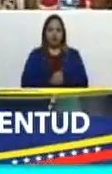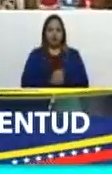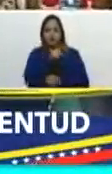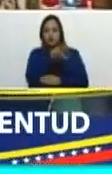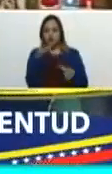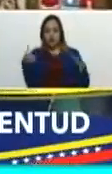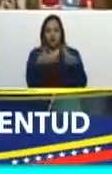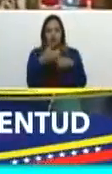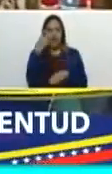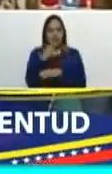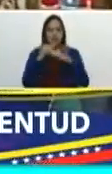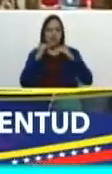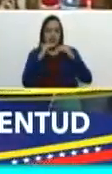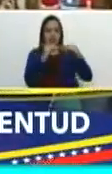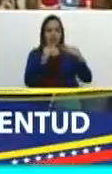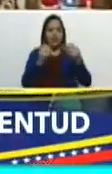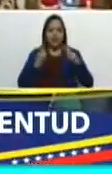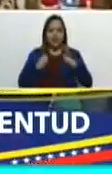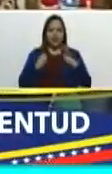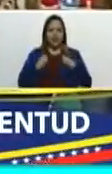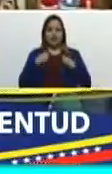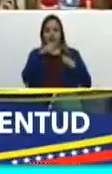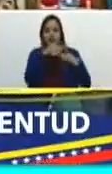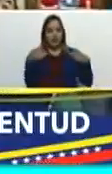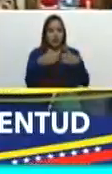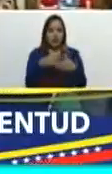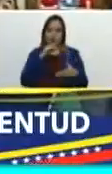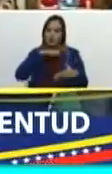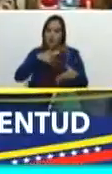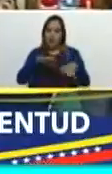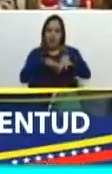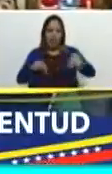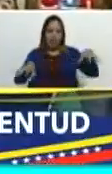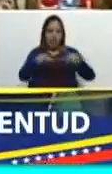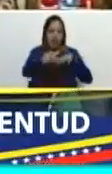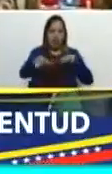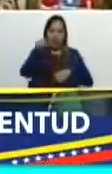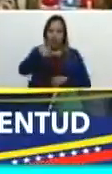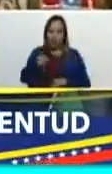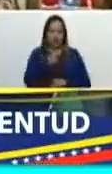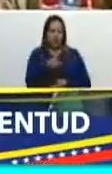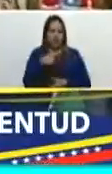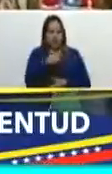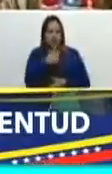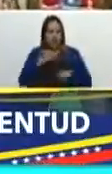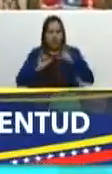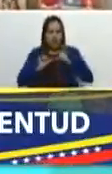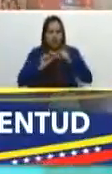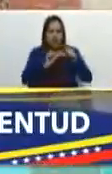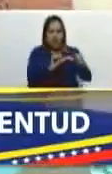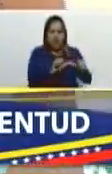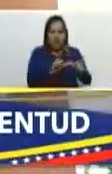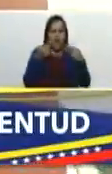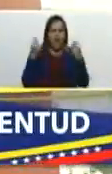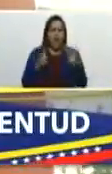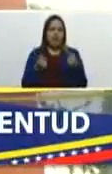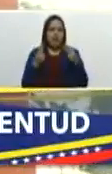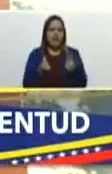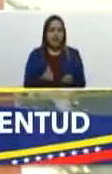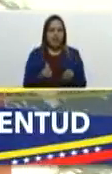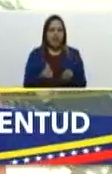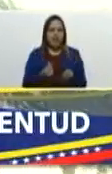congreso tiene que mantenerse vivo. Este congreso no se puede disolver hoy. Yo quiero que este congreso se mantenga activado en